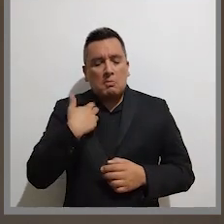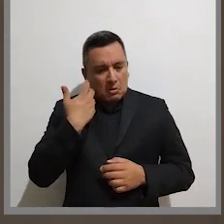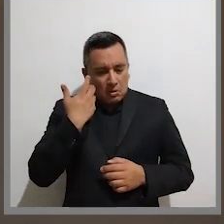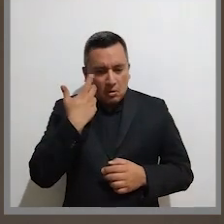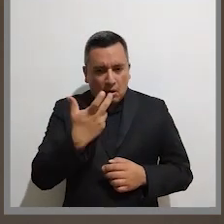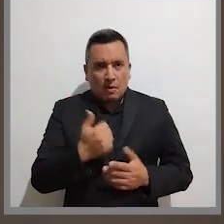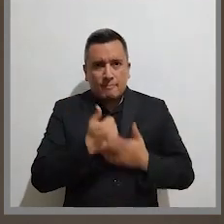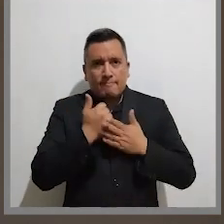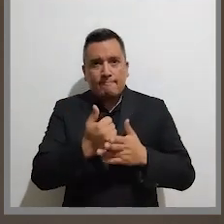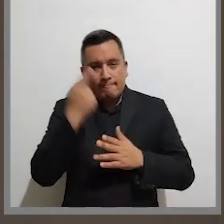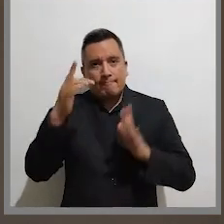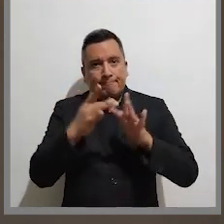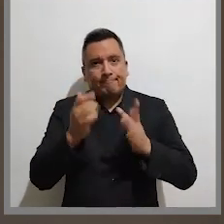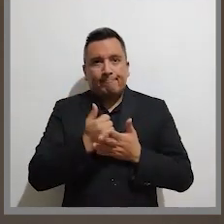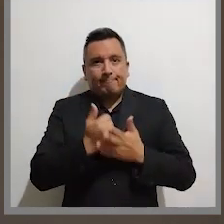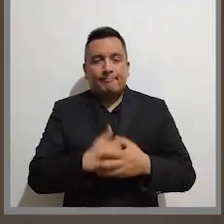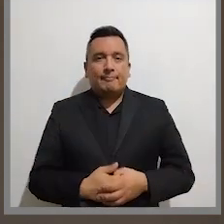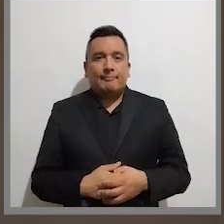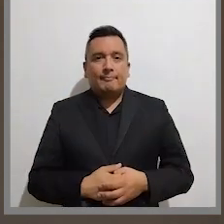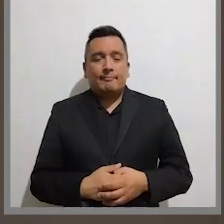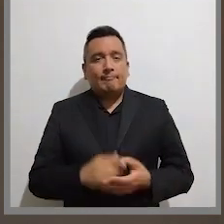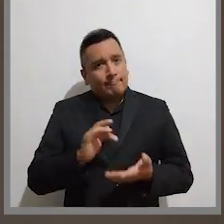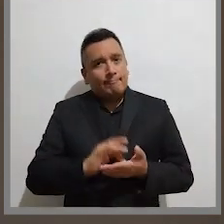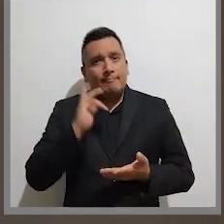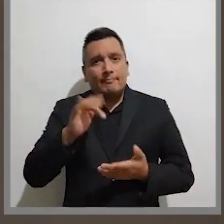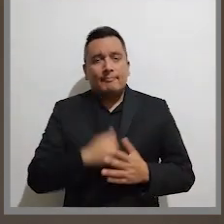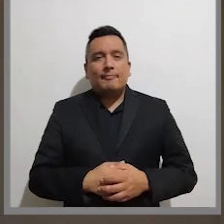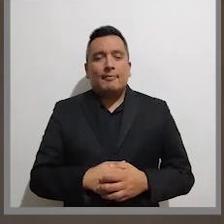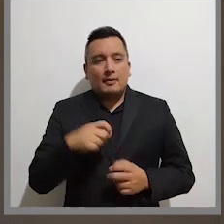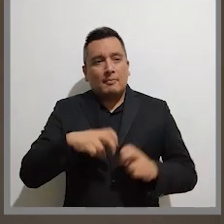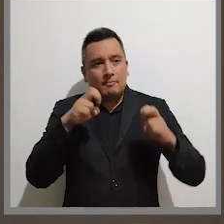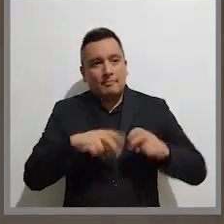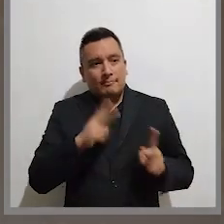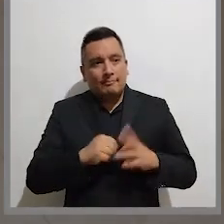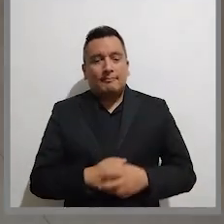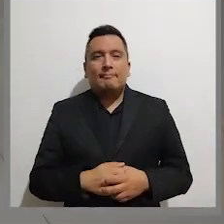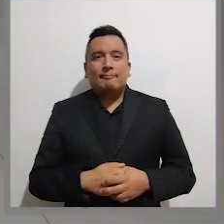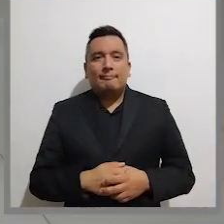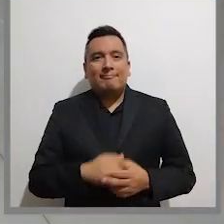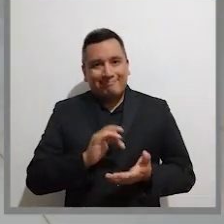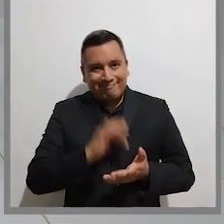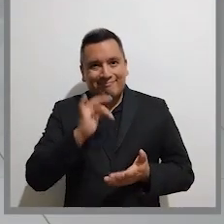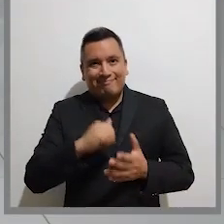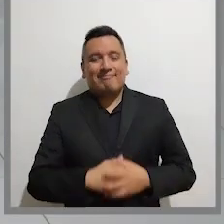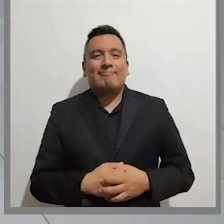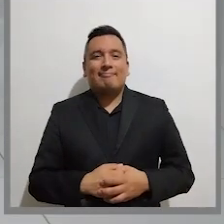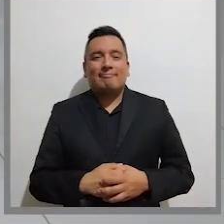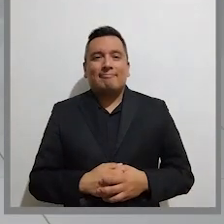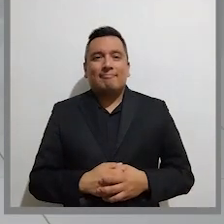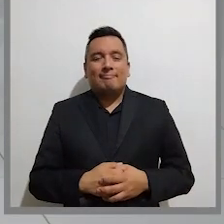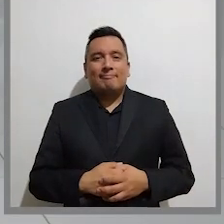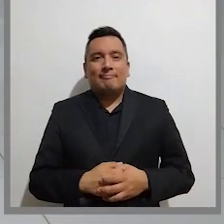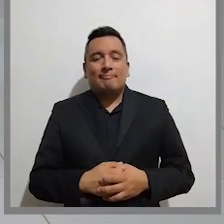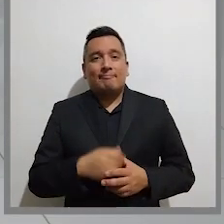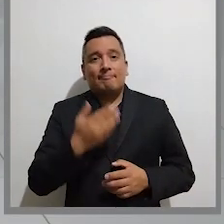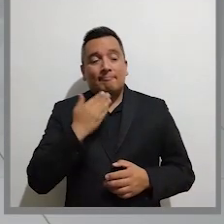intención de ser parte de su red de apoyo. Claro que sí. Muchísimas gracias, Michelle, por haber estado aquí con nosotros el día de hoy. Muchas gracias a ti, Guillermo. No, hombre,